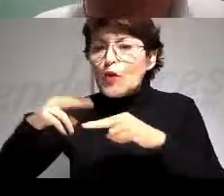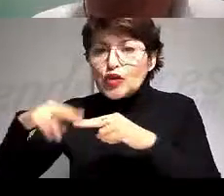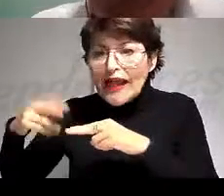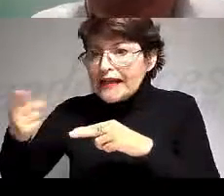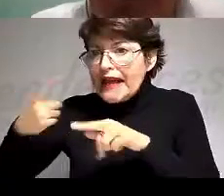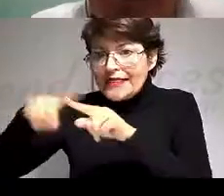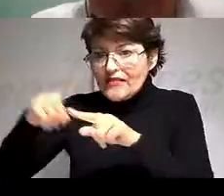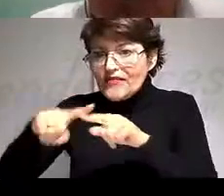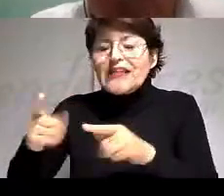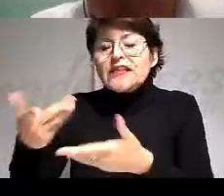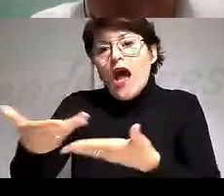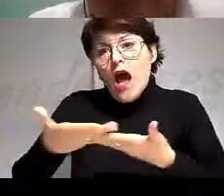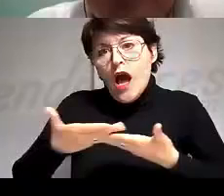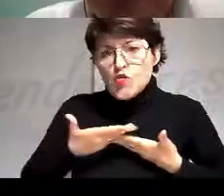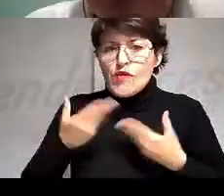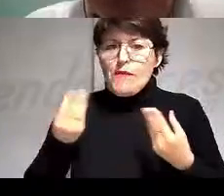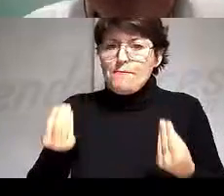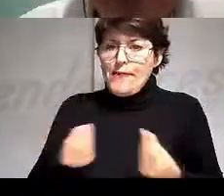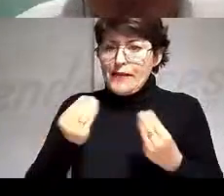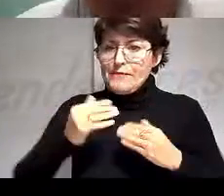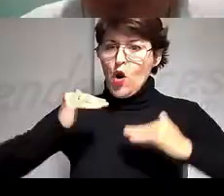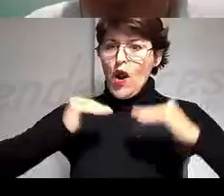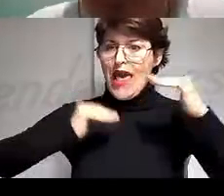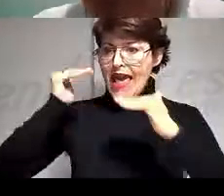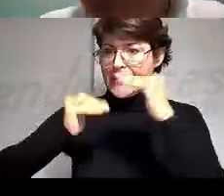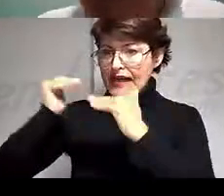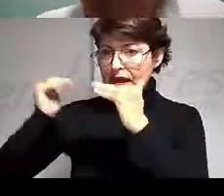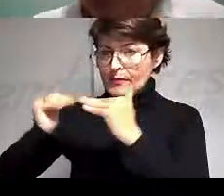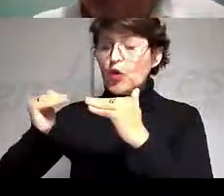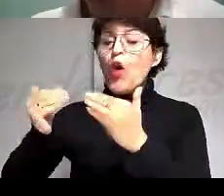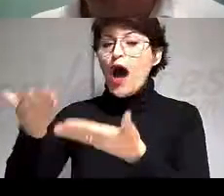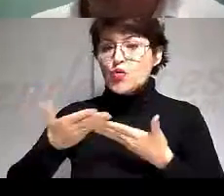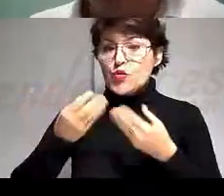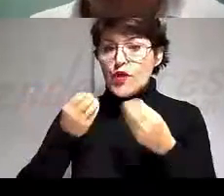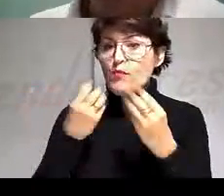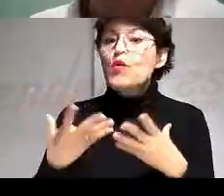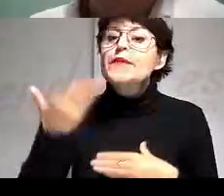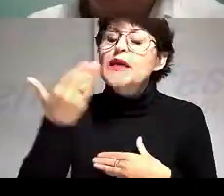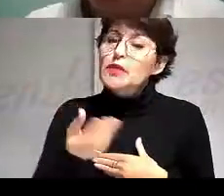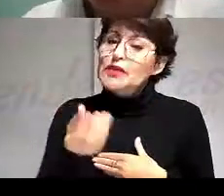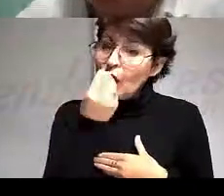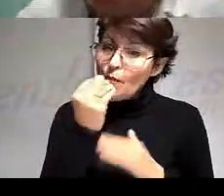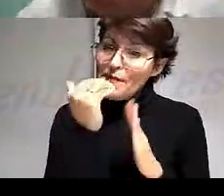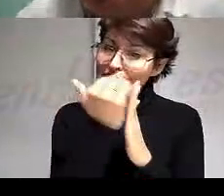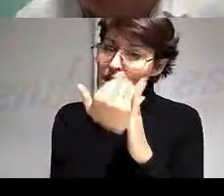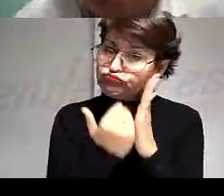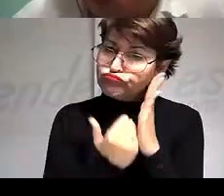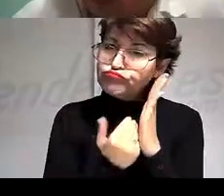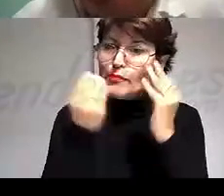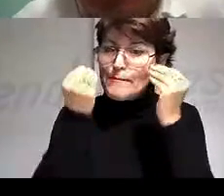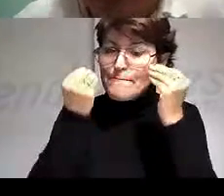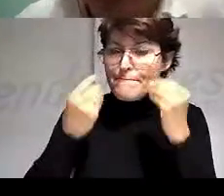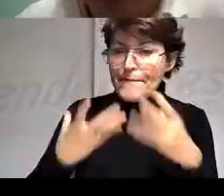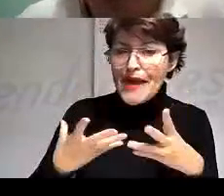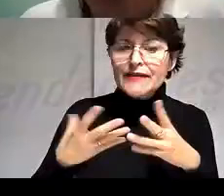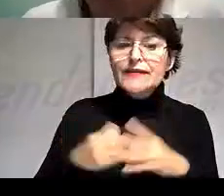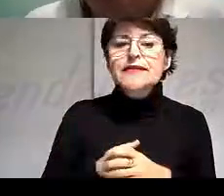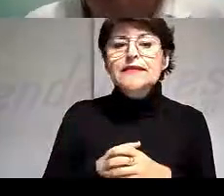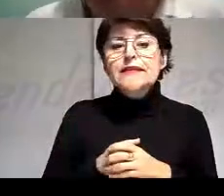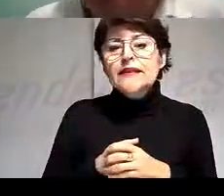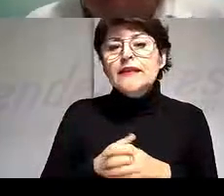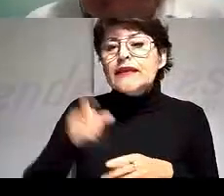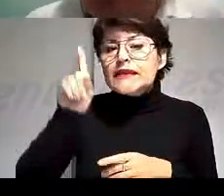una proporción adecuada. Pues podría ser perfectamente nuestra dieta base y resulta